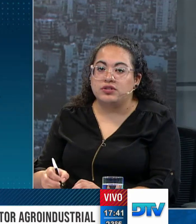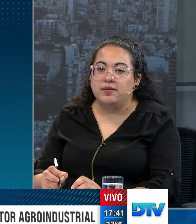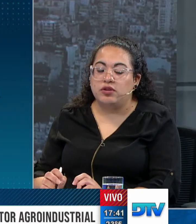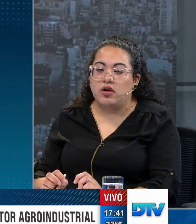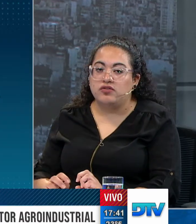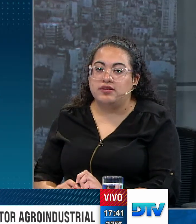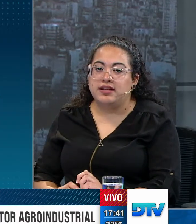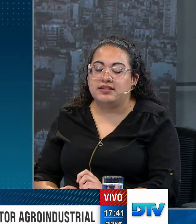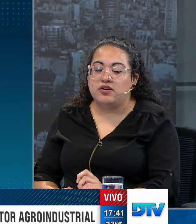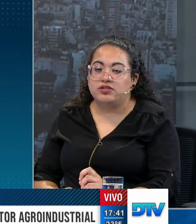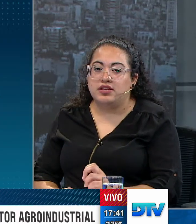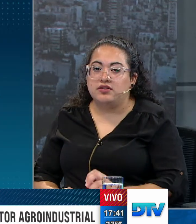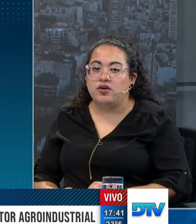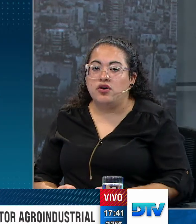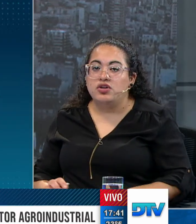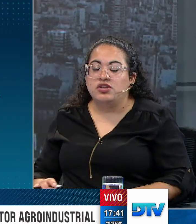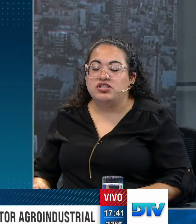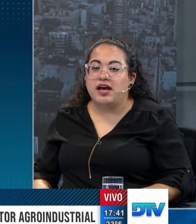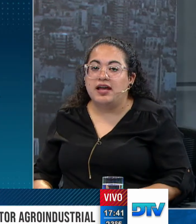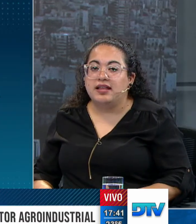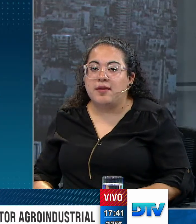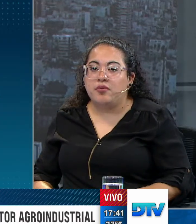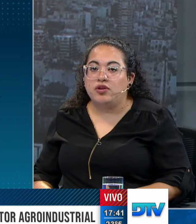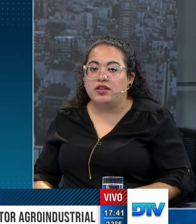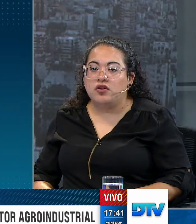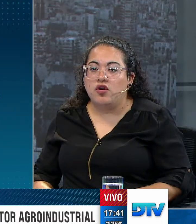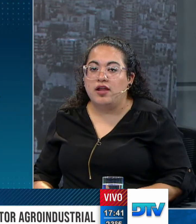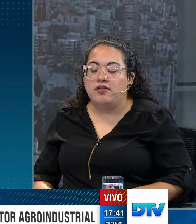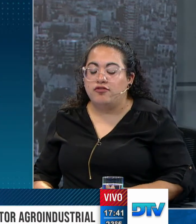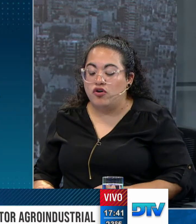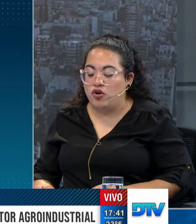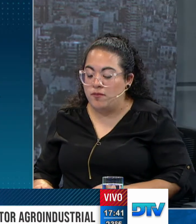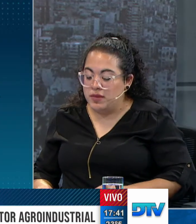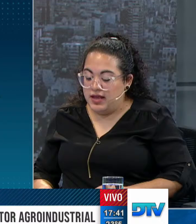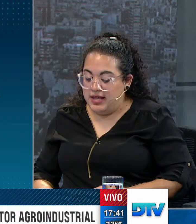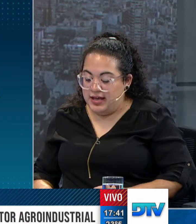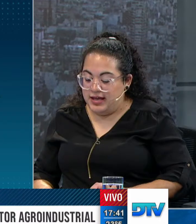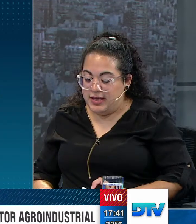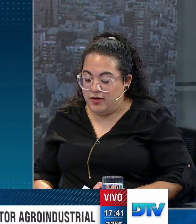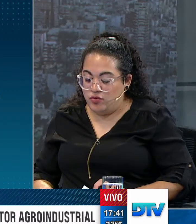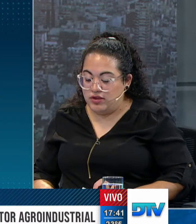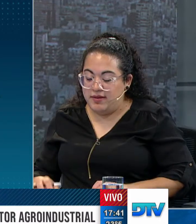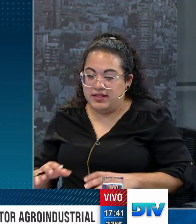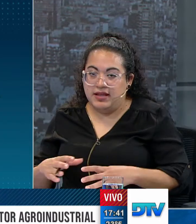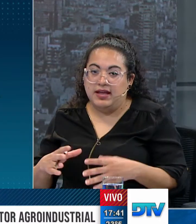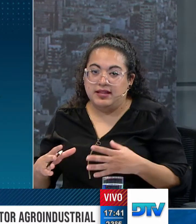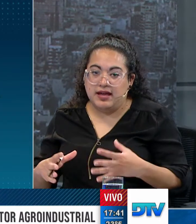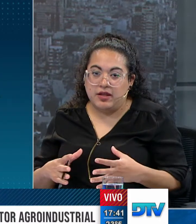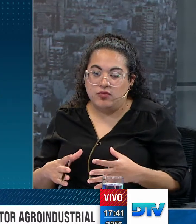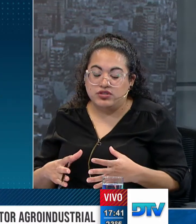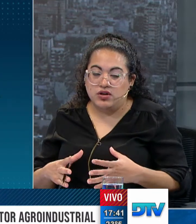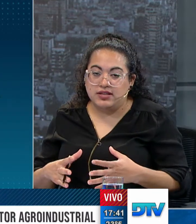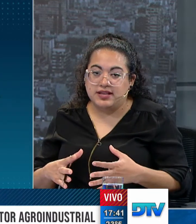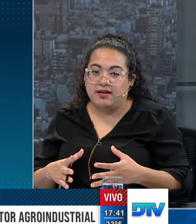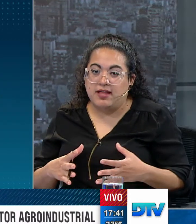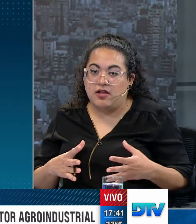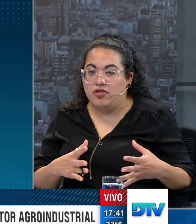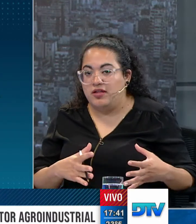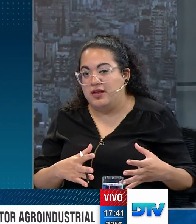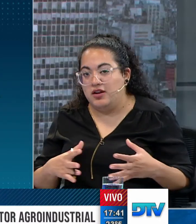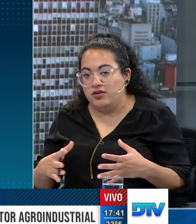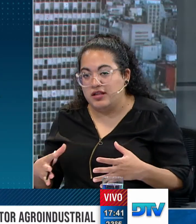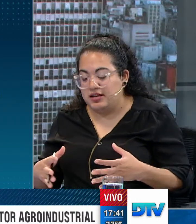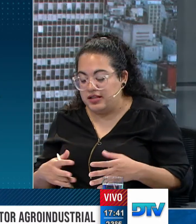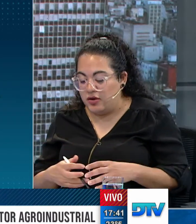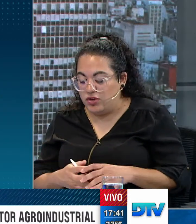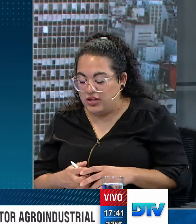algunos diputados interesados en esto ya están poniendo el foco. Justamente esta reducción que se había dado desde